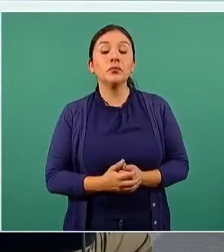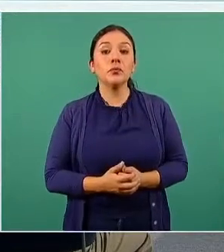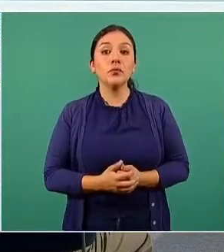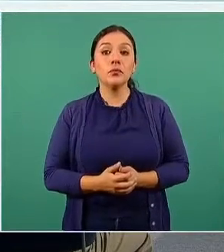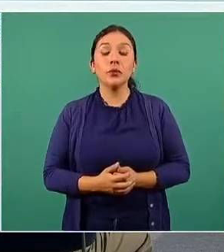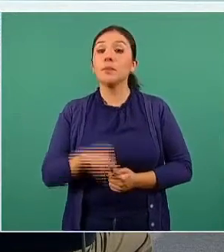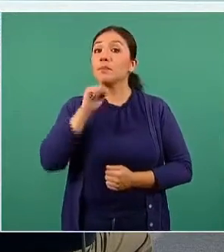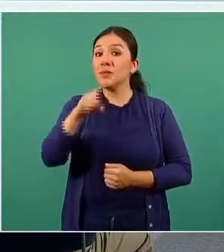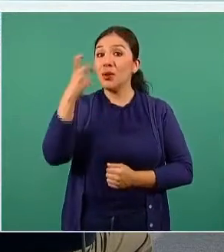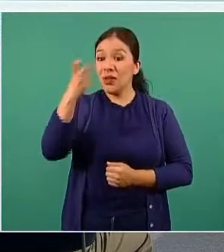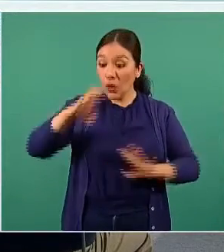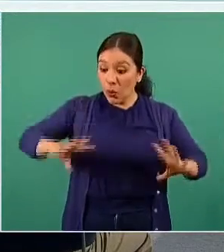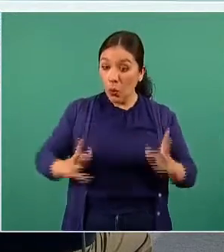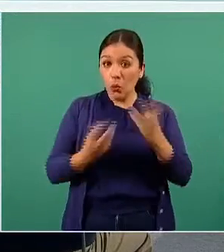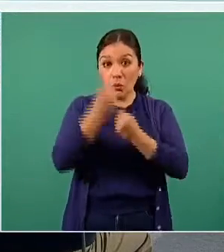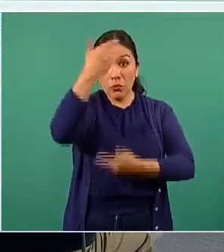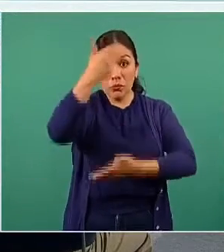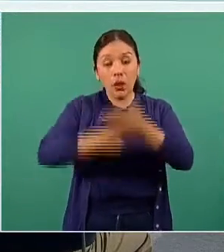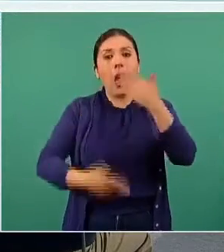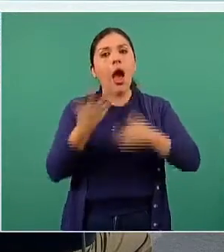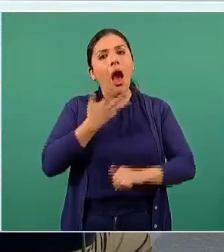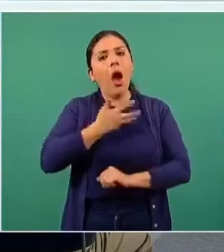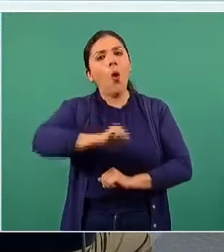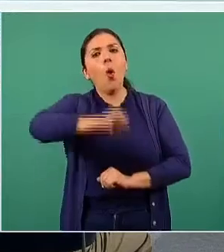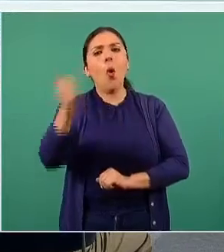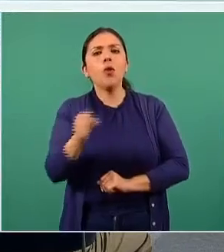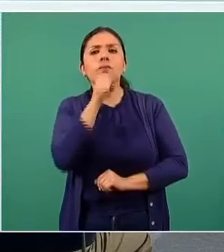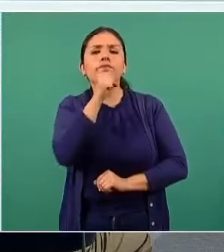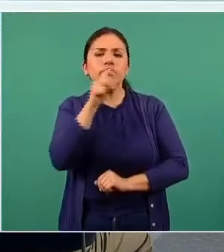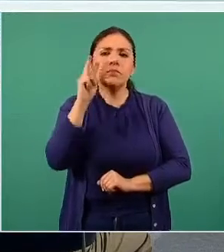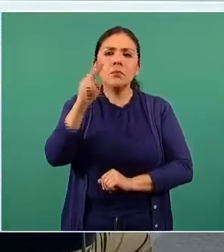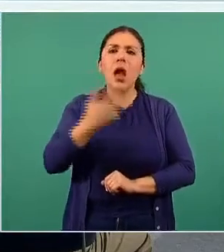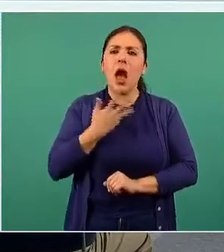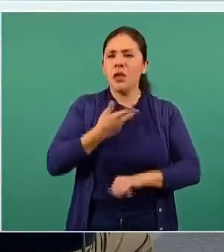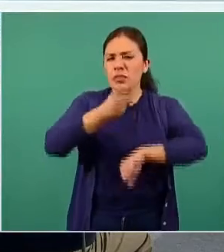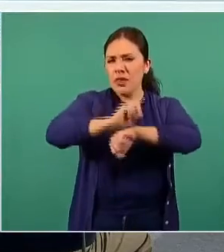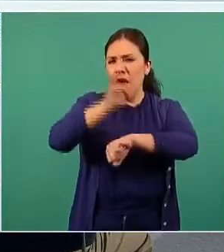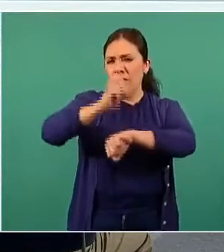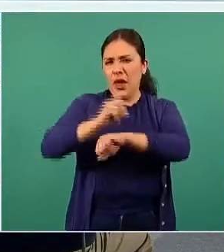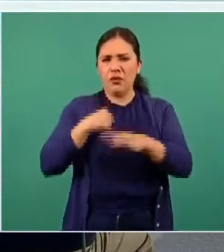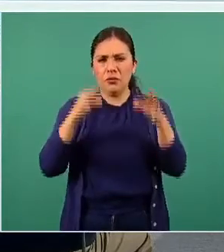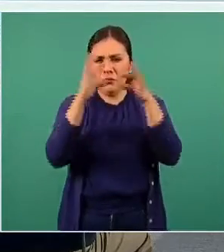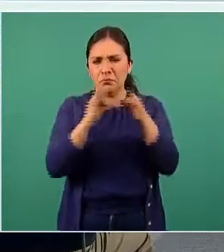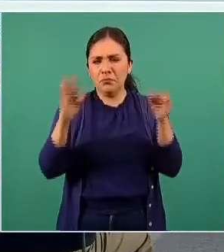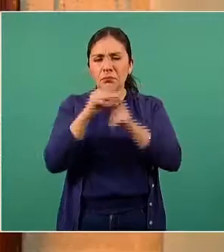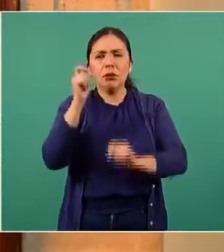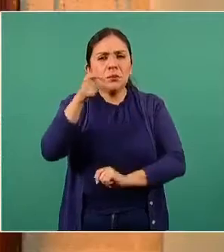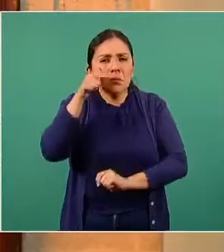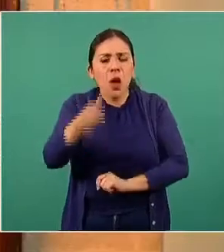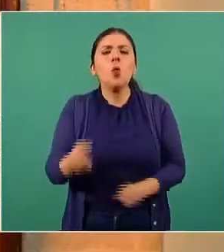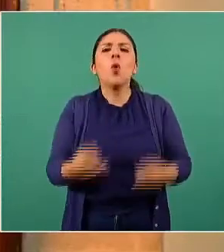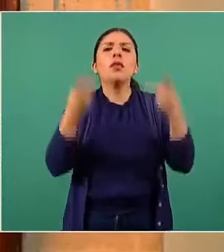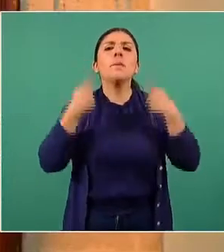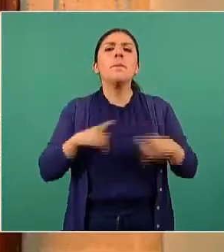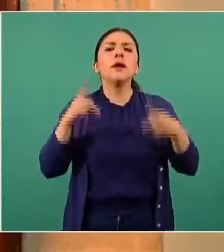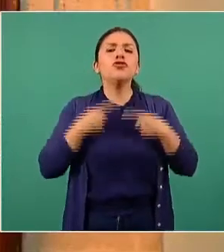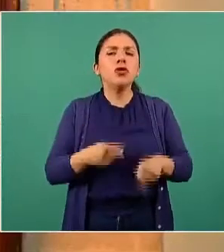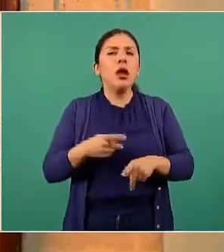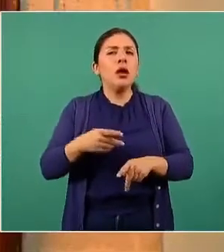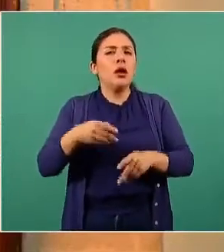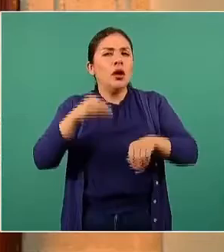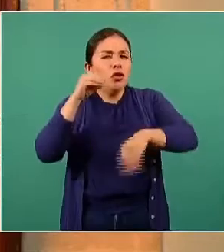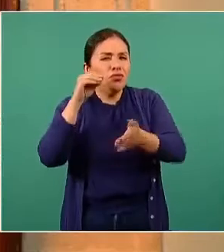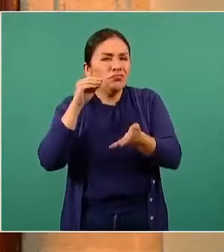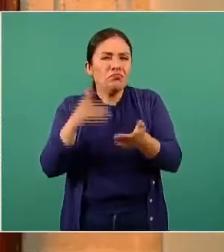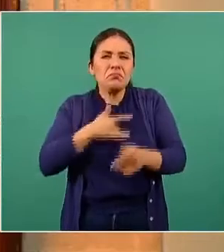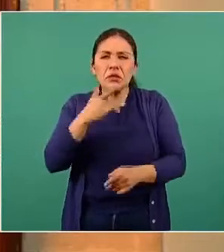efectos de ese total hay otro indicador también al cual estamos dando seguimiento diario, que son precisamente los casos activos estimados. Para el